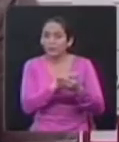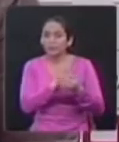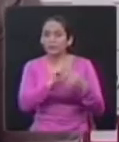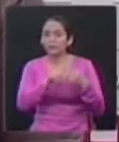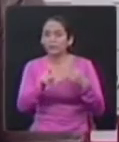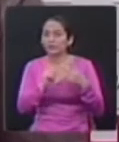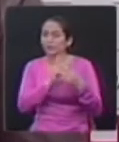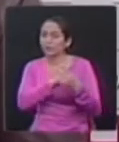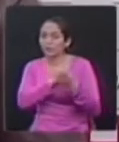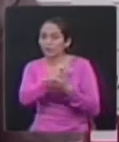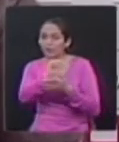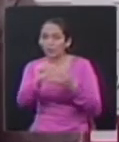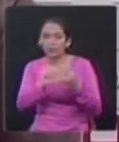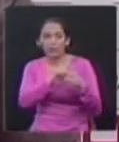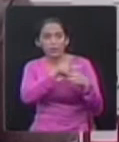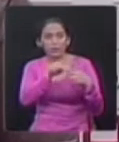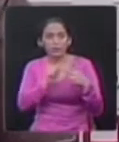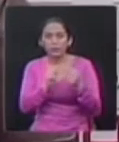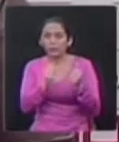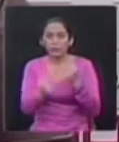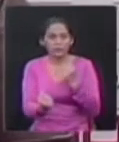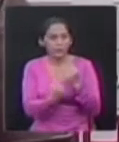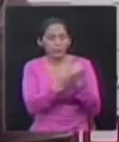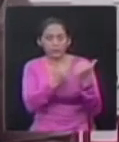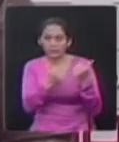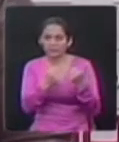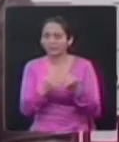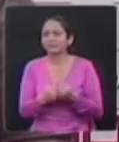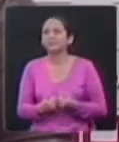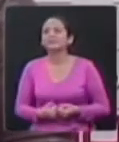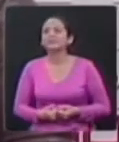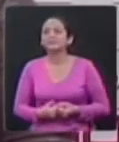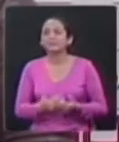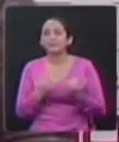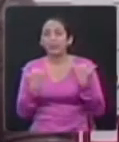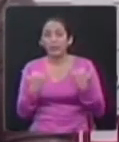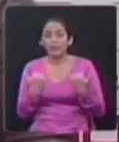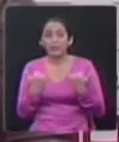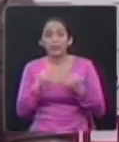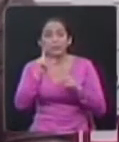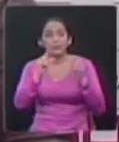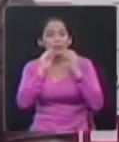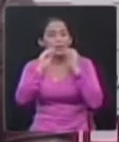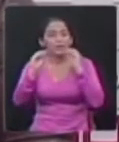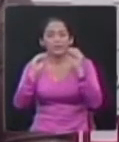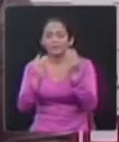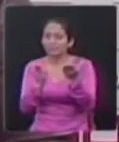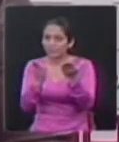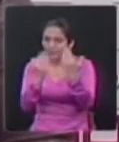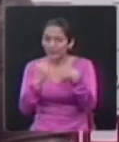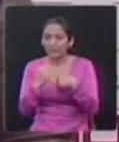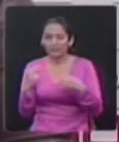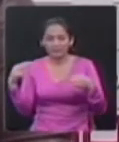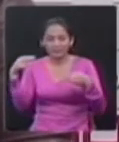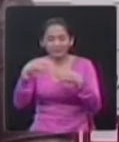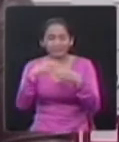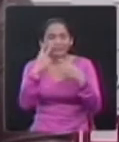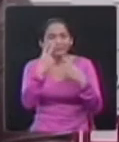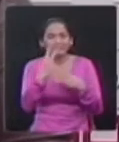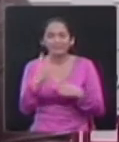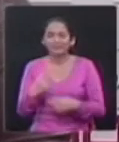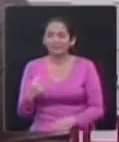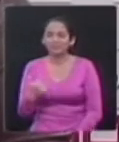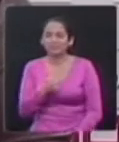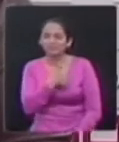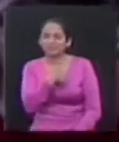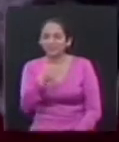la SUAY, y pues queremos invitar a toda la ciudadanía a que nos acompañe en este gran espectáculo. Sin duda estamos seguros